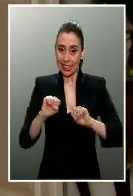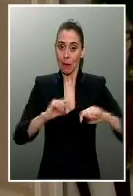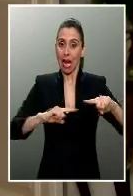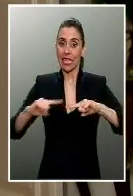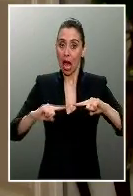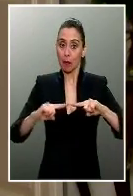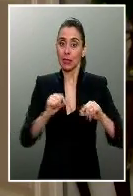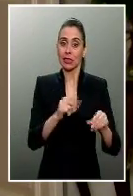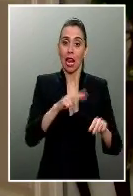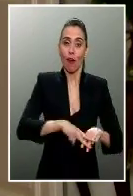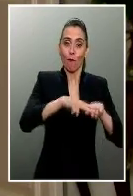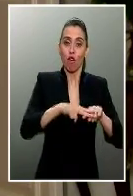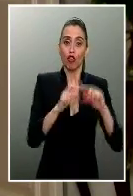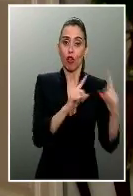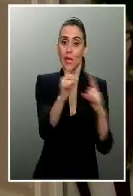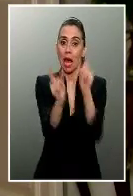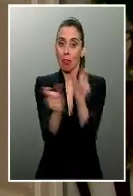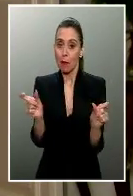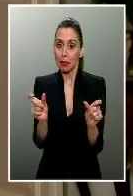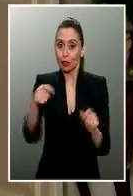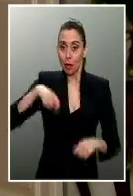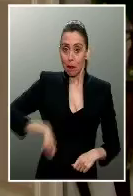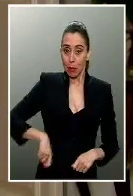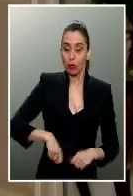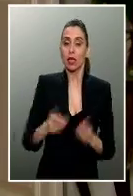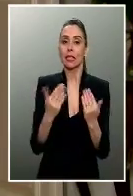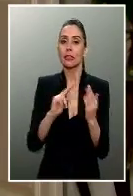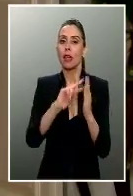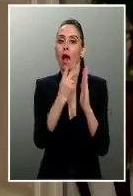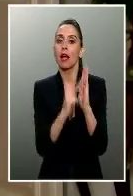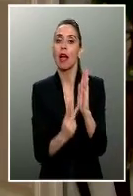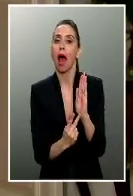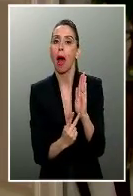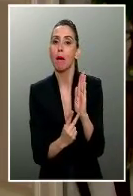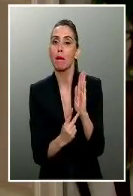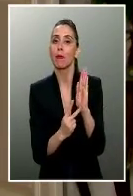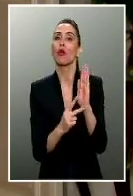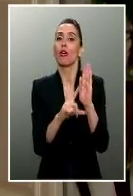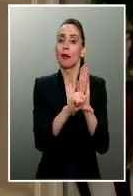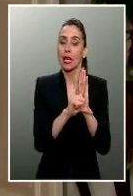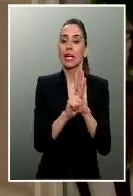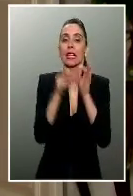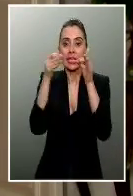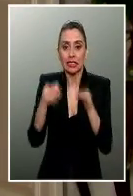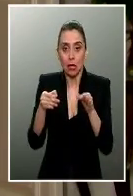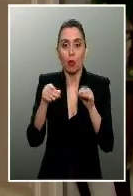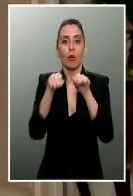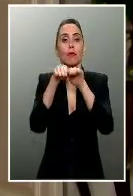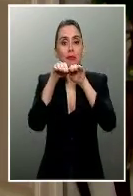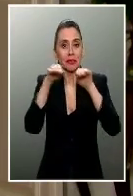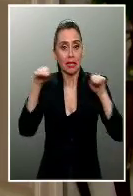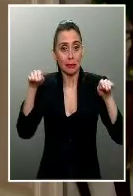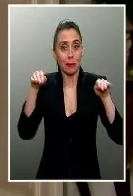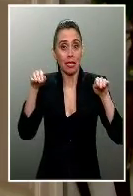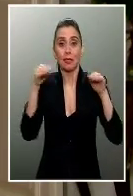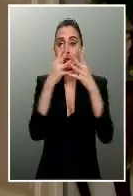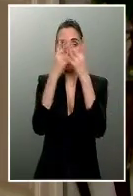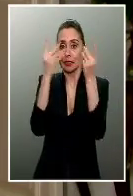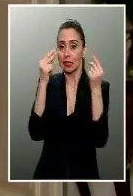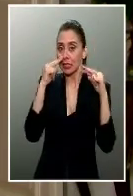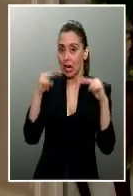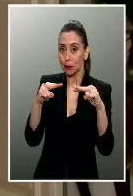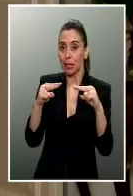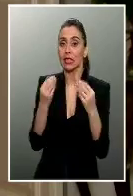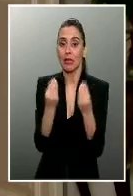individuales requiere de importantes cambios regulatorios para asegurar su equidad su transparencia y su eficiencia